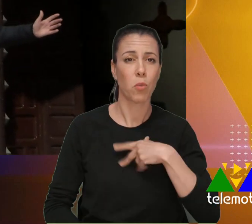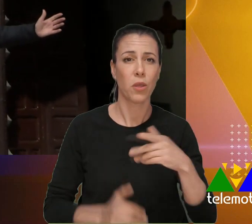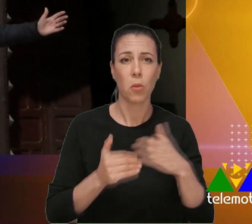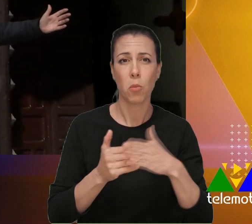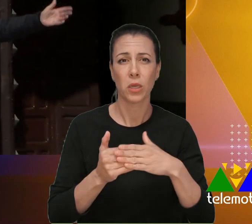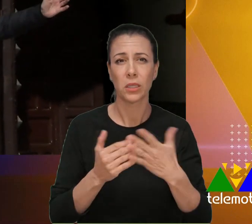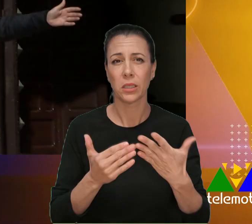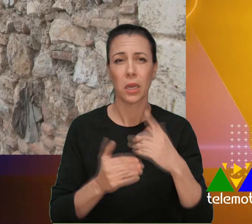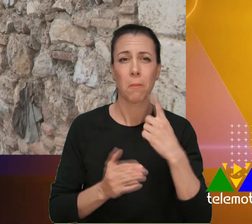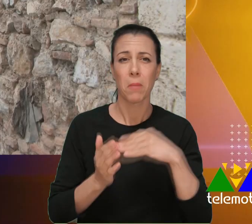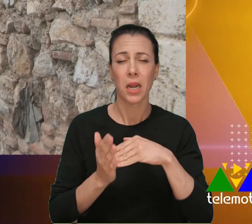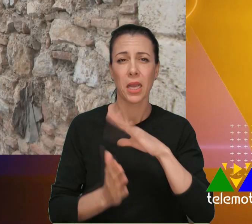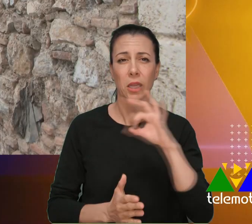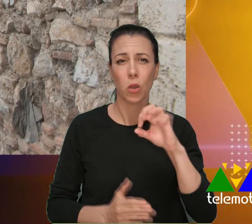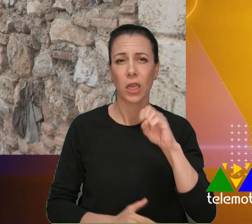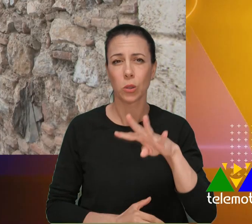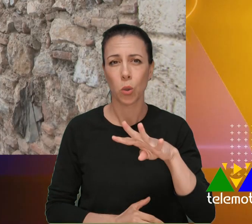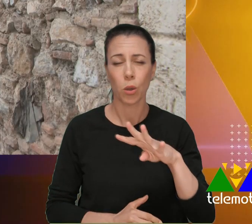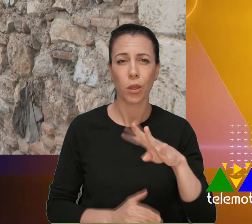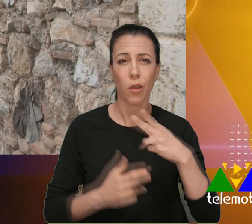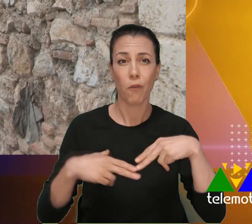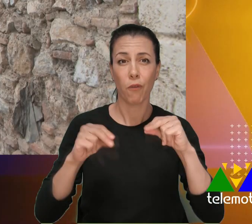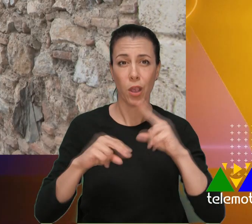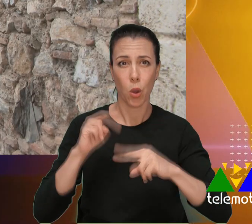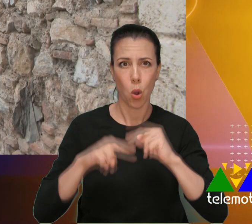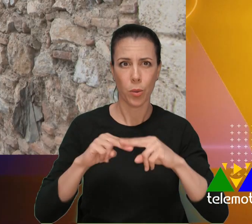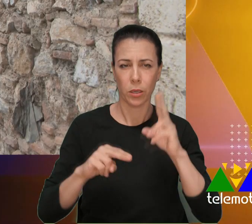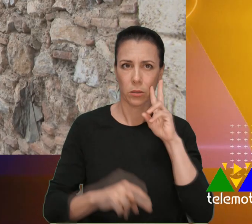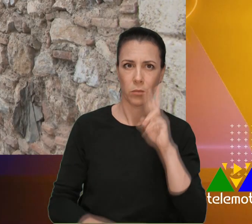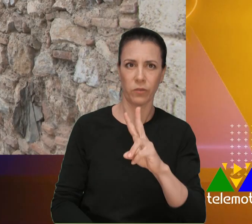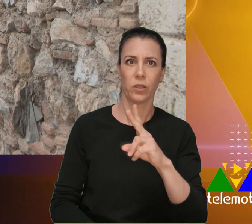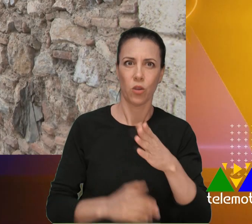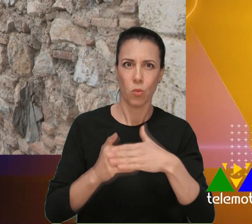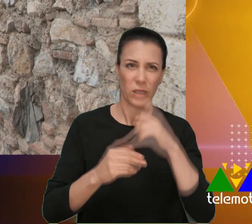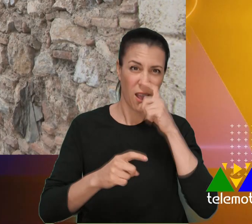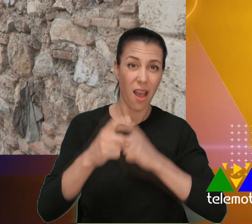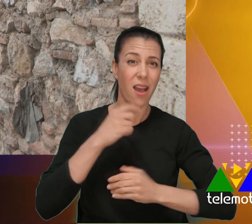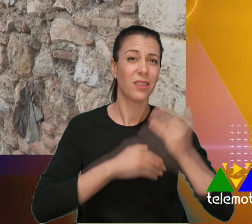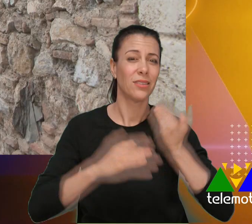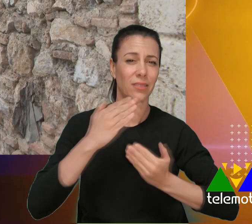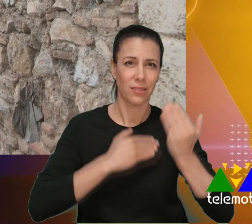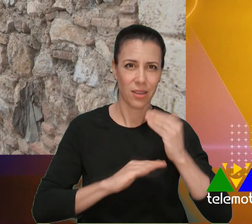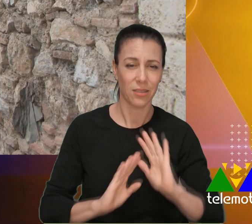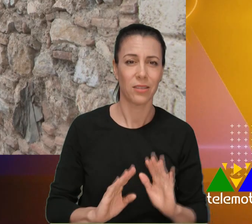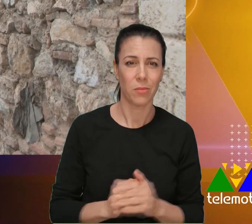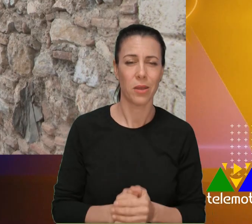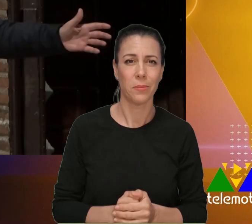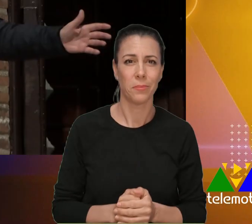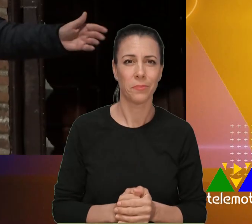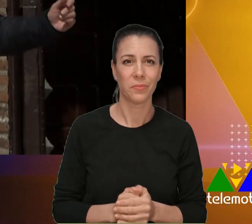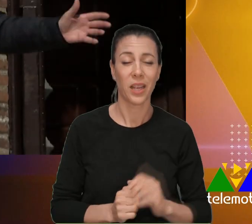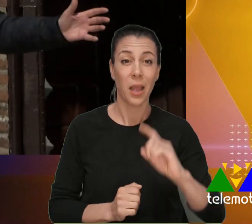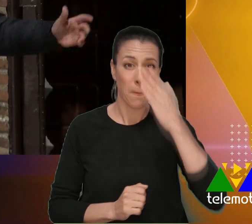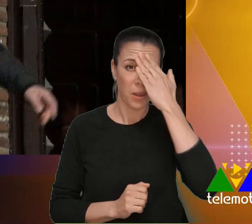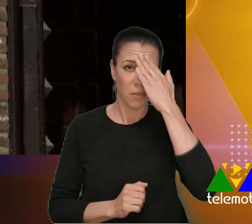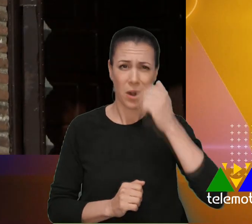de 1514 o aproximadamente, cuando se termina la obra. Estamos viendo una puerta antiquísima, el